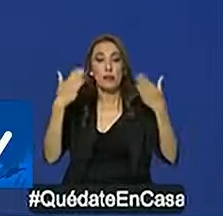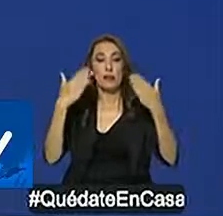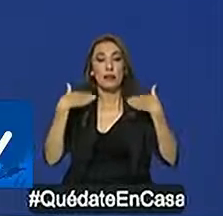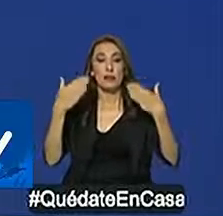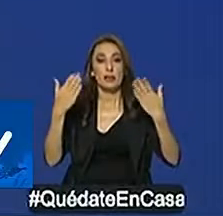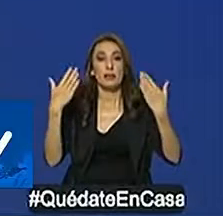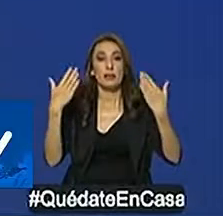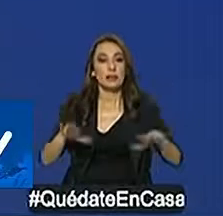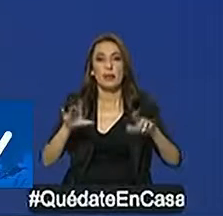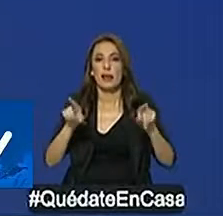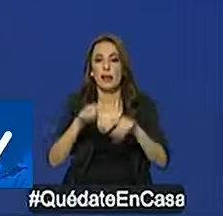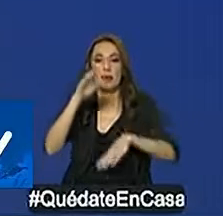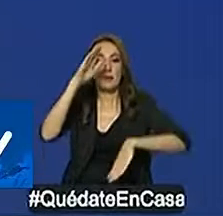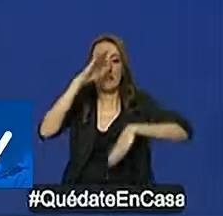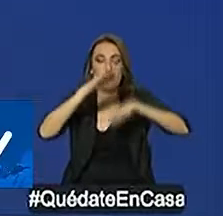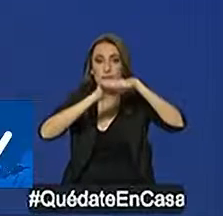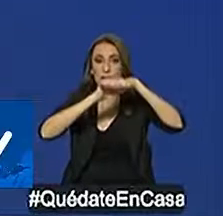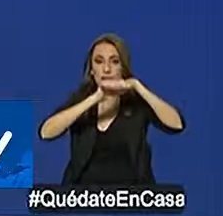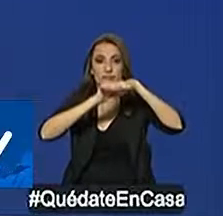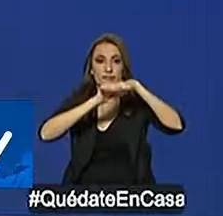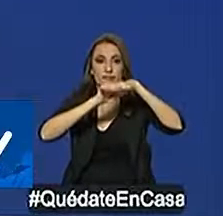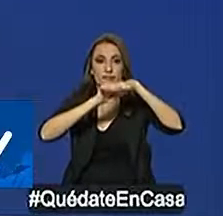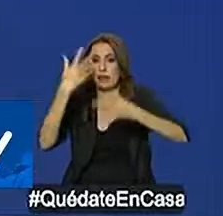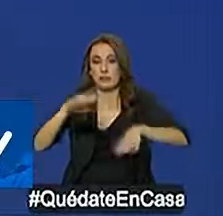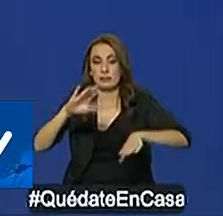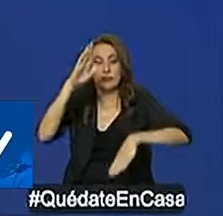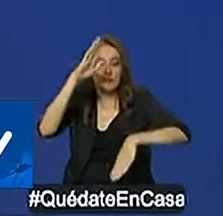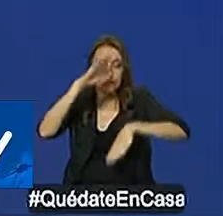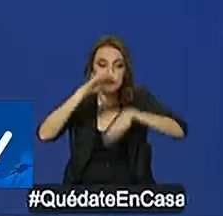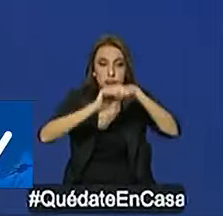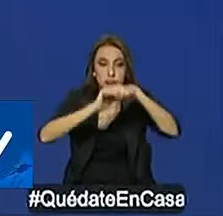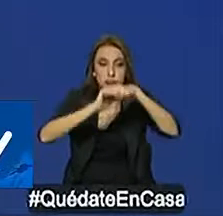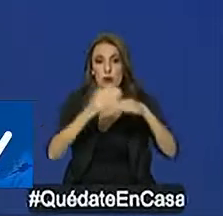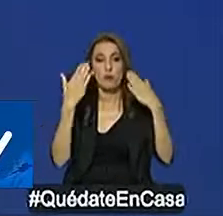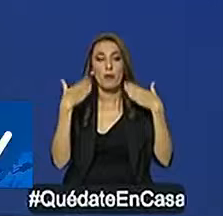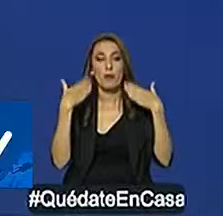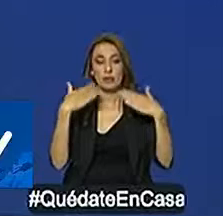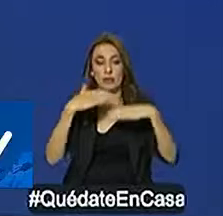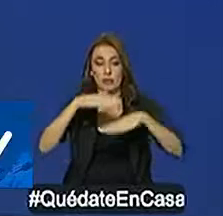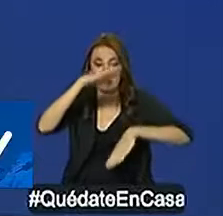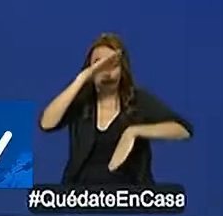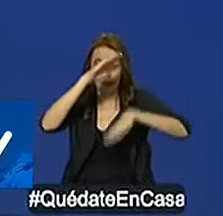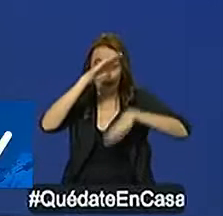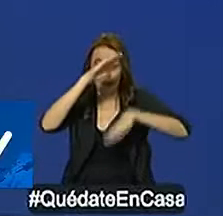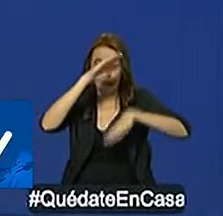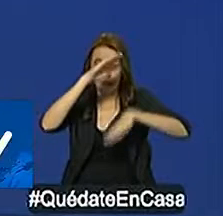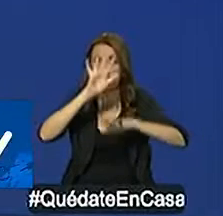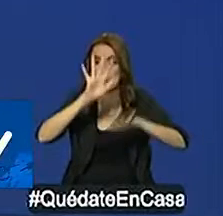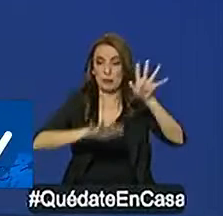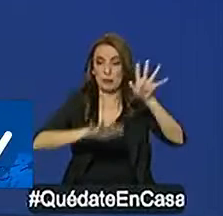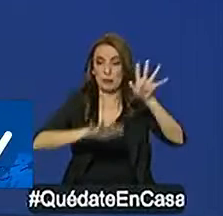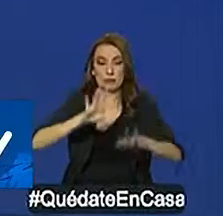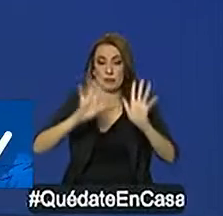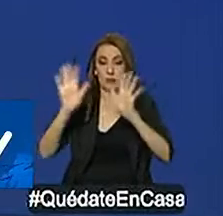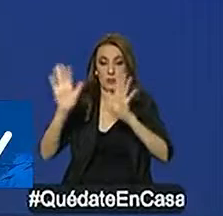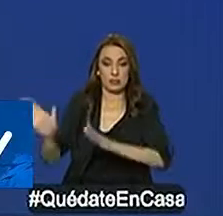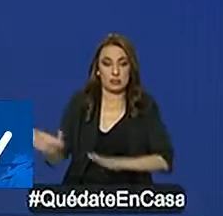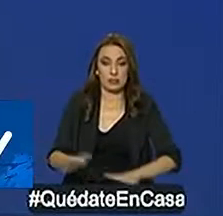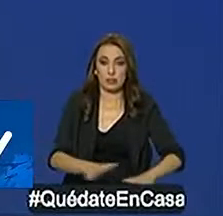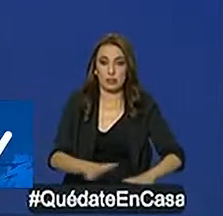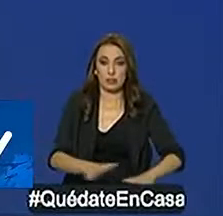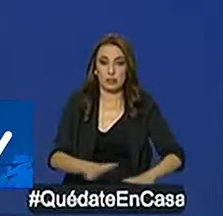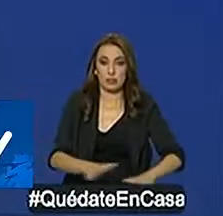llegando a la meseta de la curva epidemiológica, a ese plató que esperábamos. Ya no sube el número